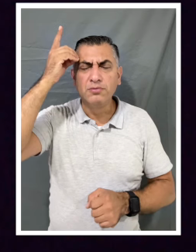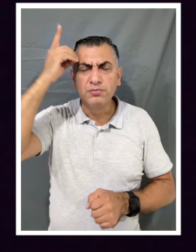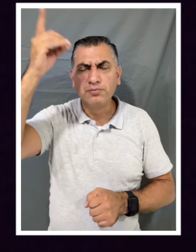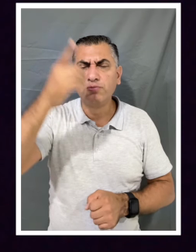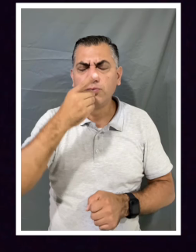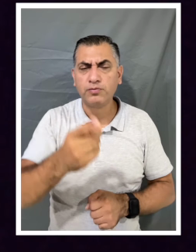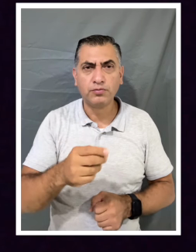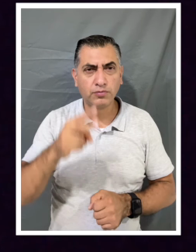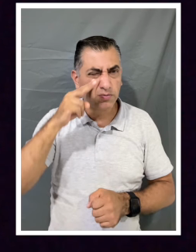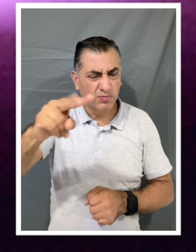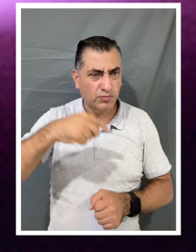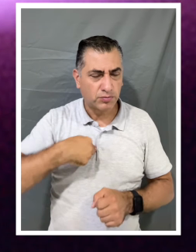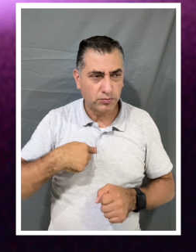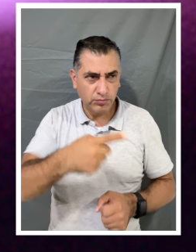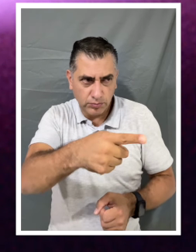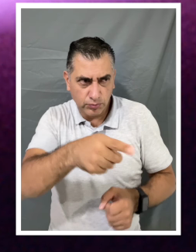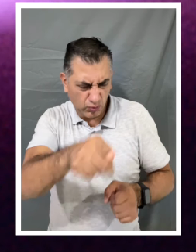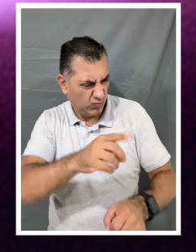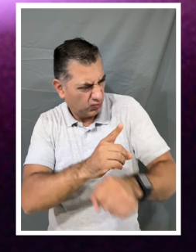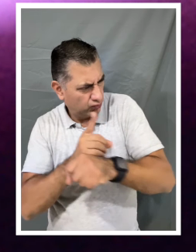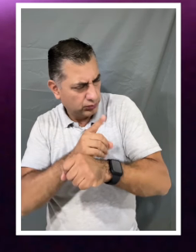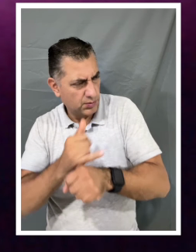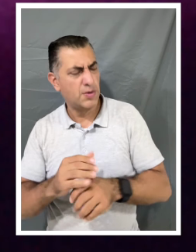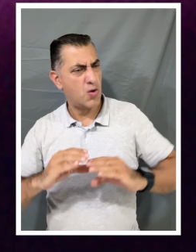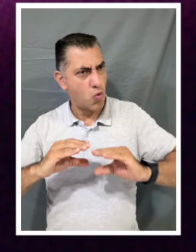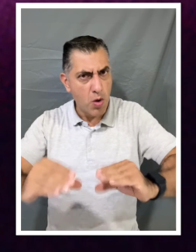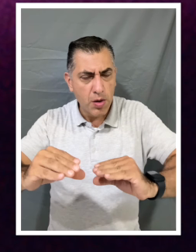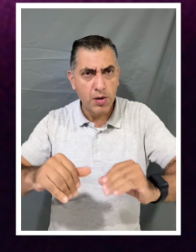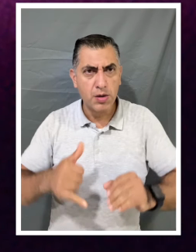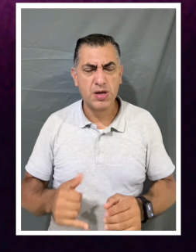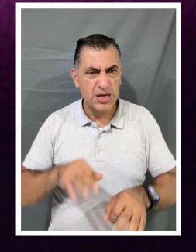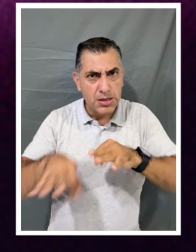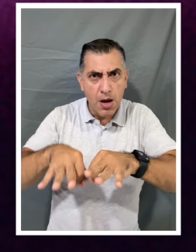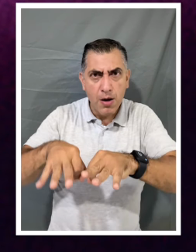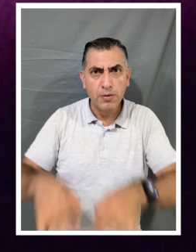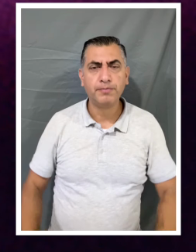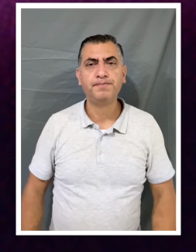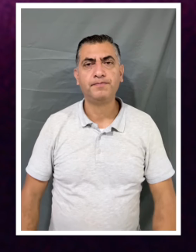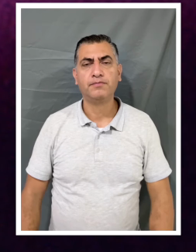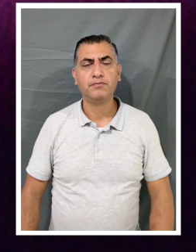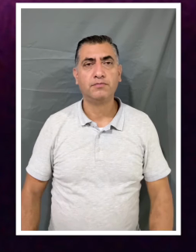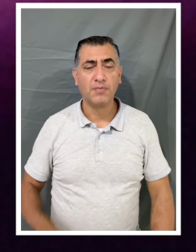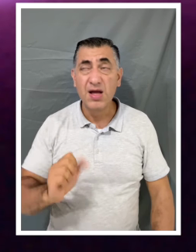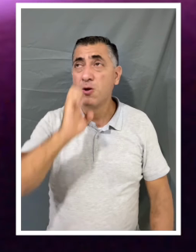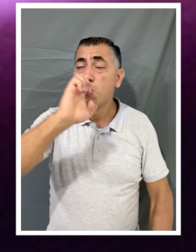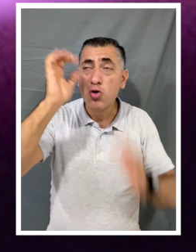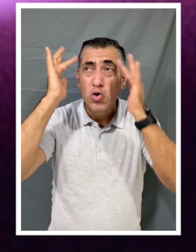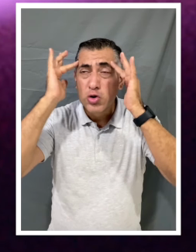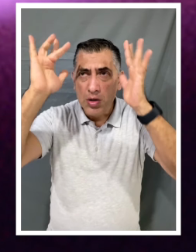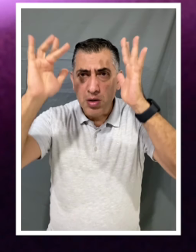dijo la visión que yo le di al pastor tú la vas a defender y la vas a cuidar y la vas a trabajar y fue el espíritu